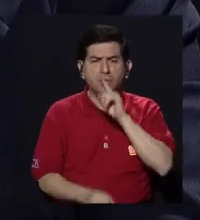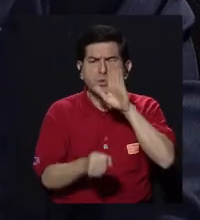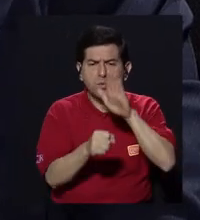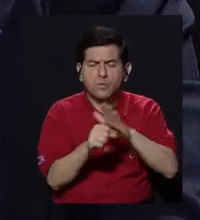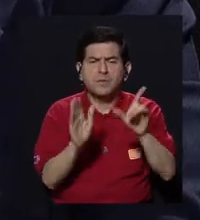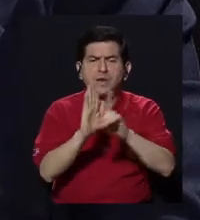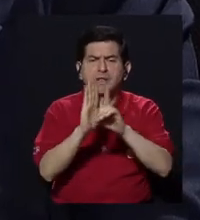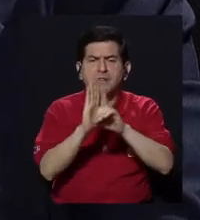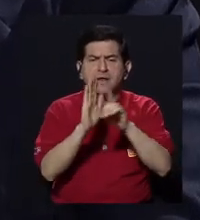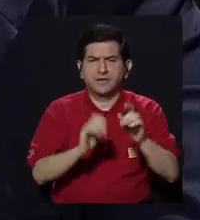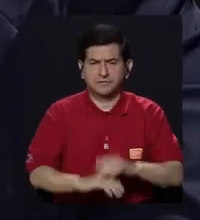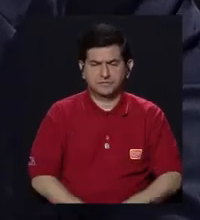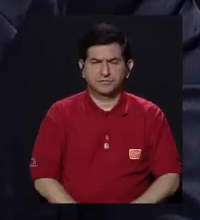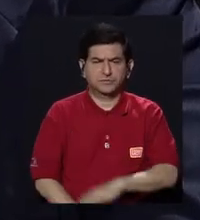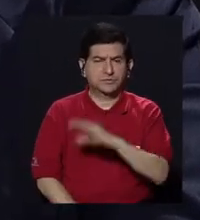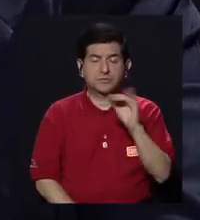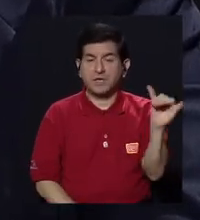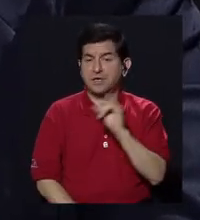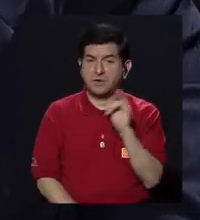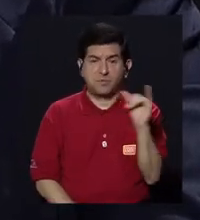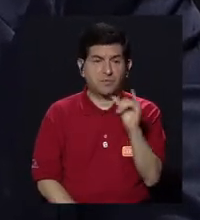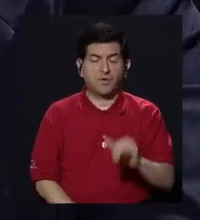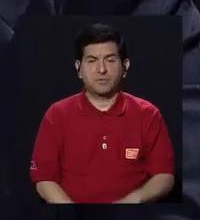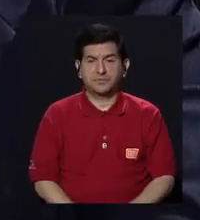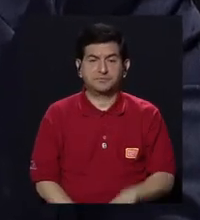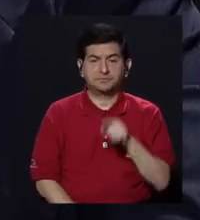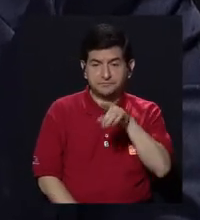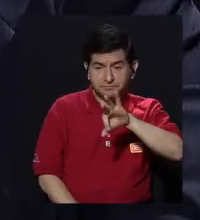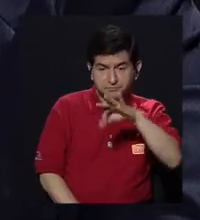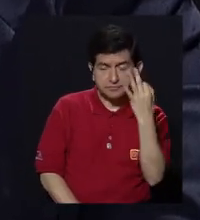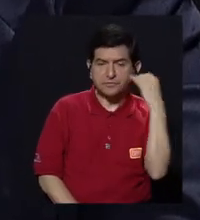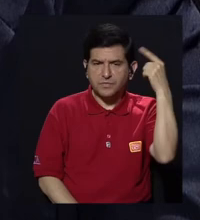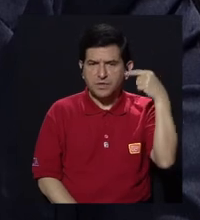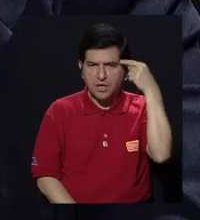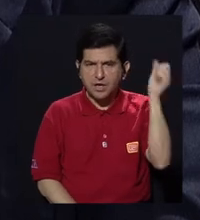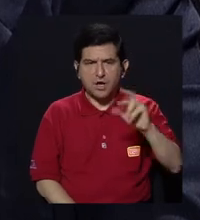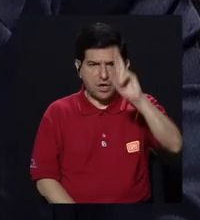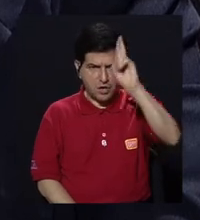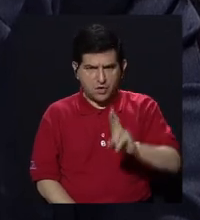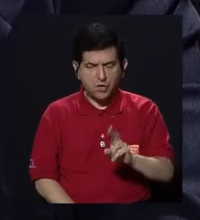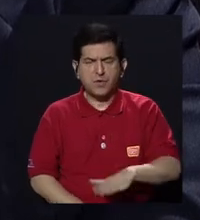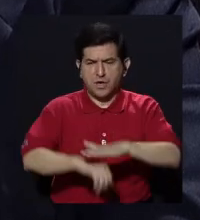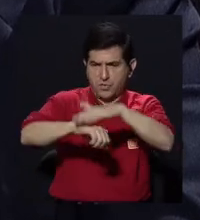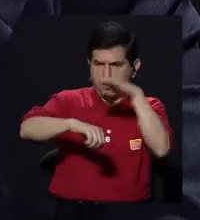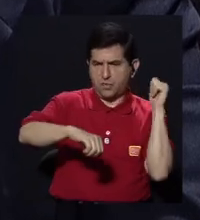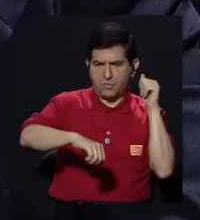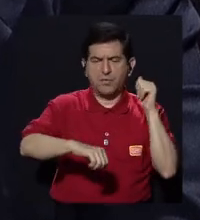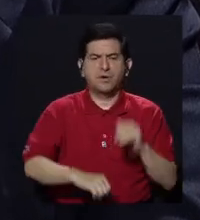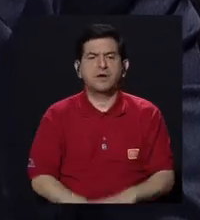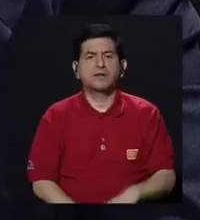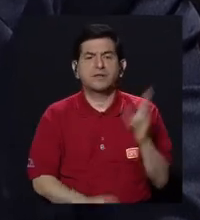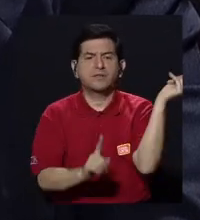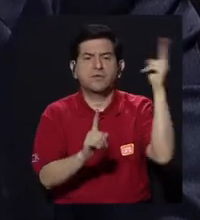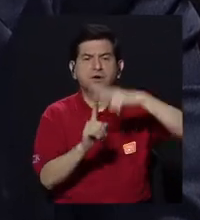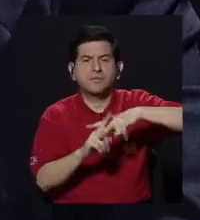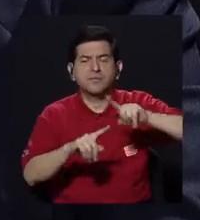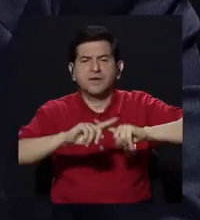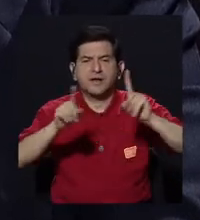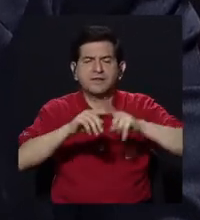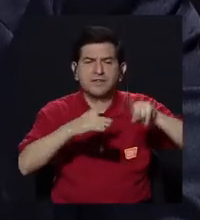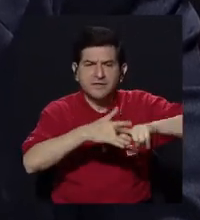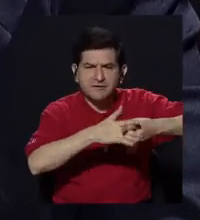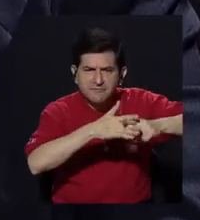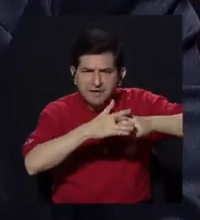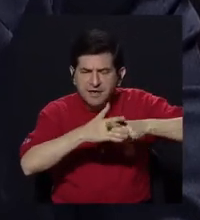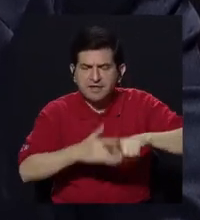sus derechos y que también en ese sentido el Estado costarricense está llamado a aplicar una serie de